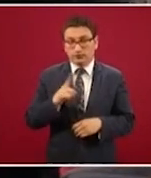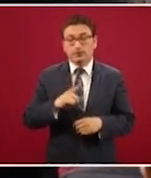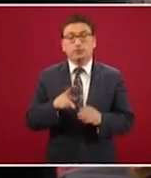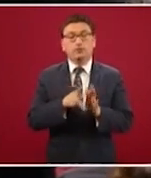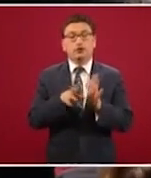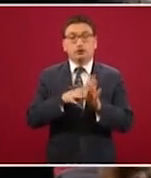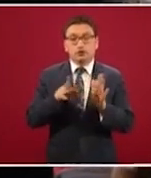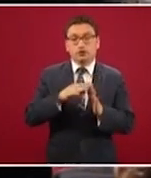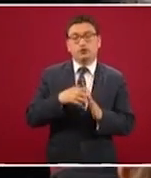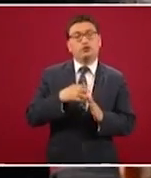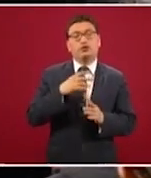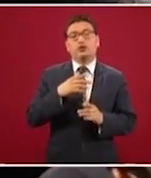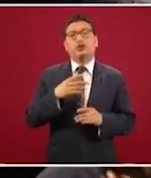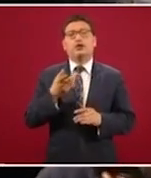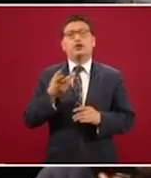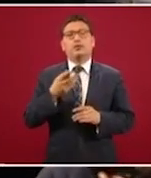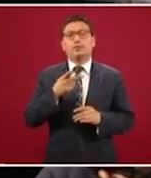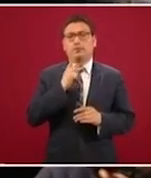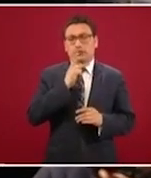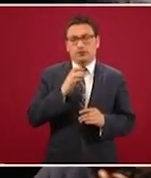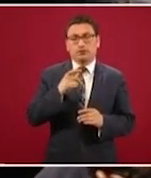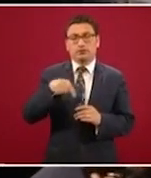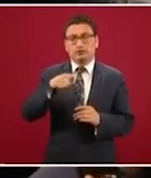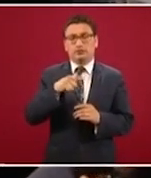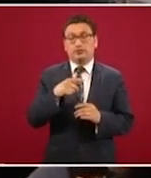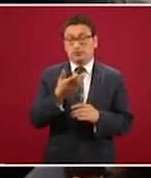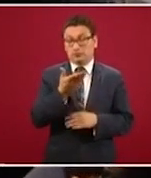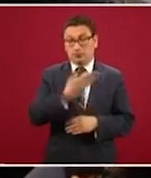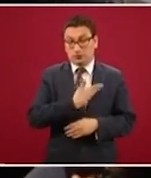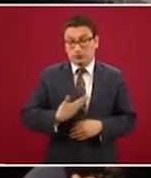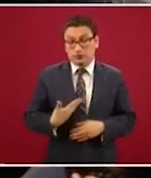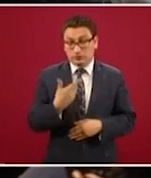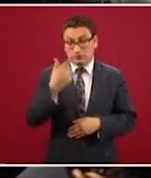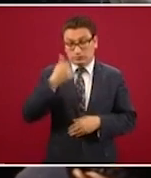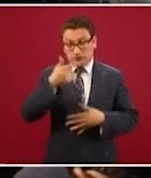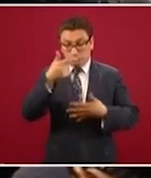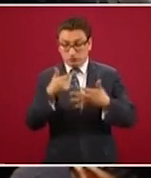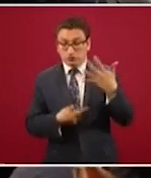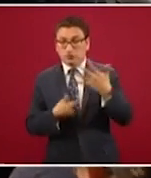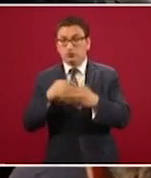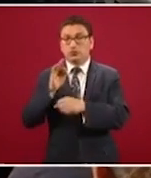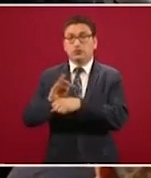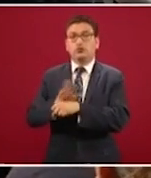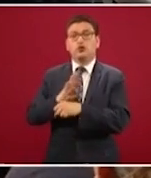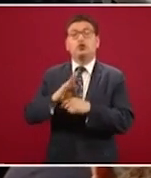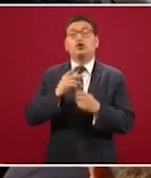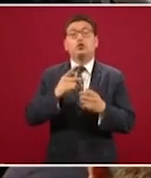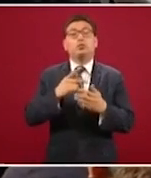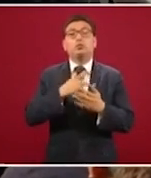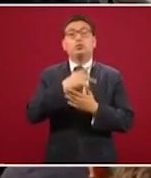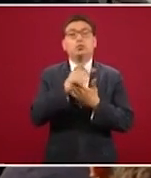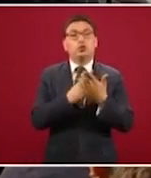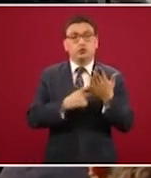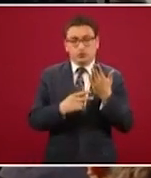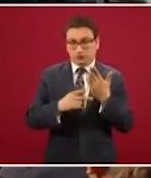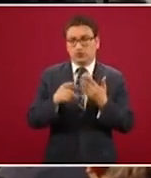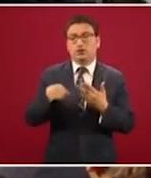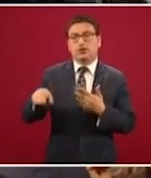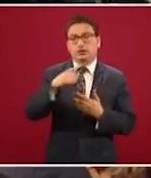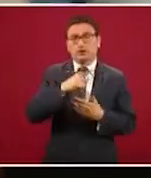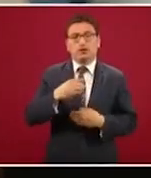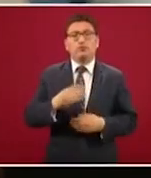Palabra. Presidente, la transparencia del padrón de beneficiario de los programas del bienestar como Sembrando